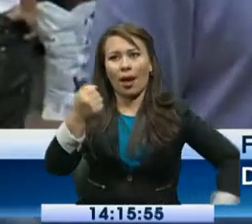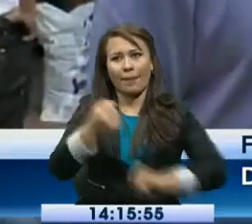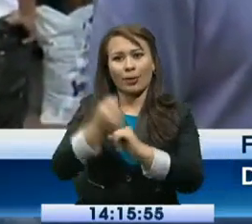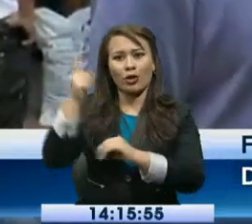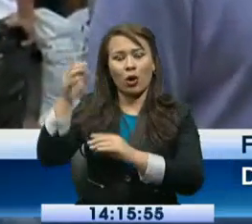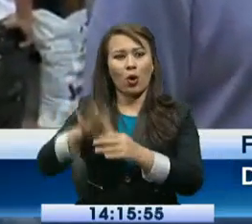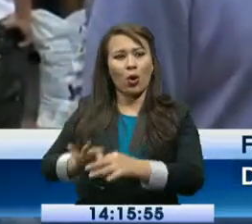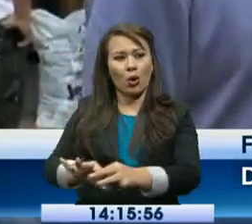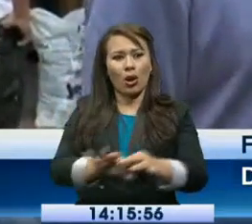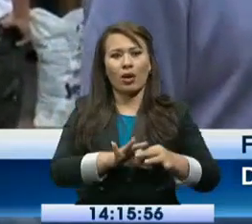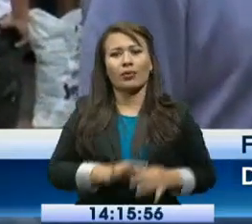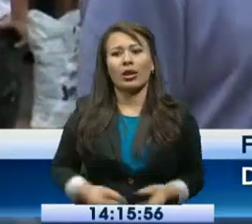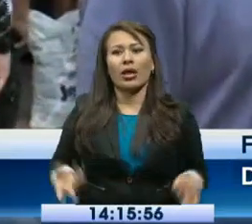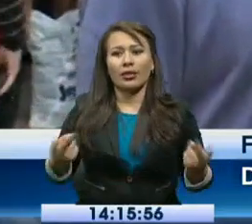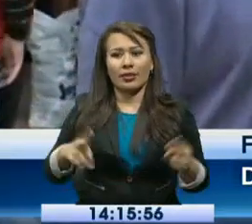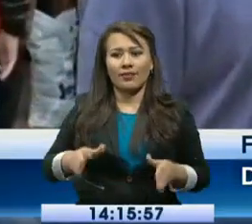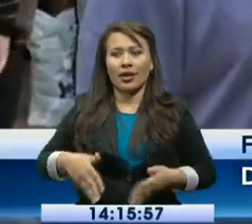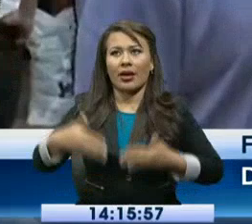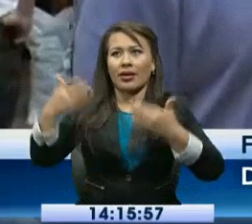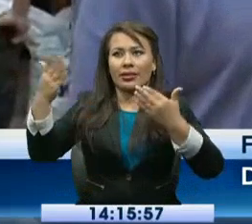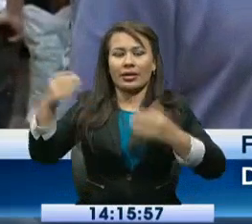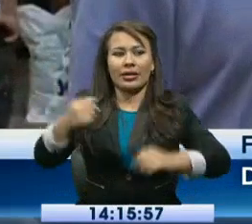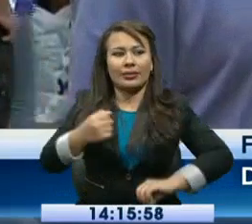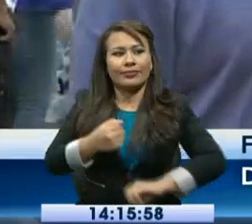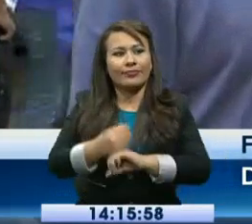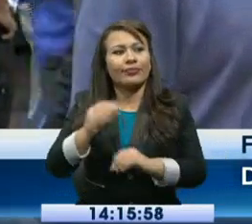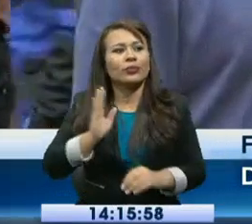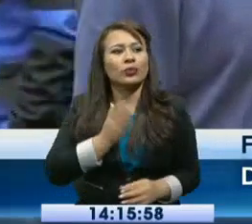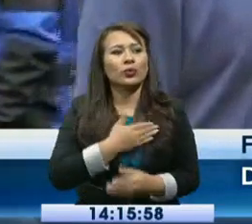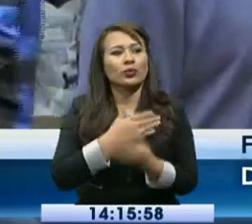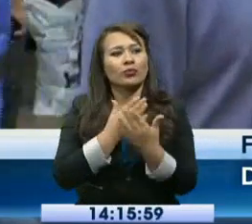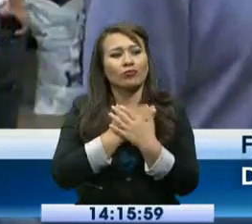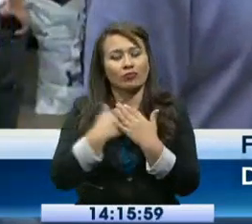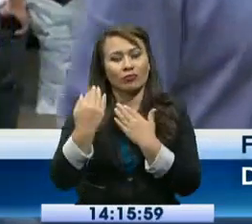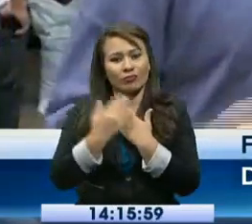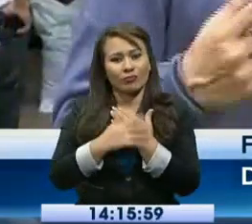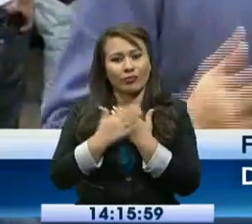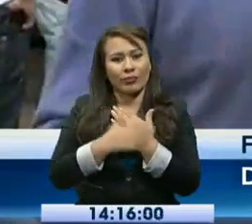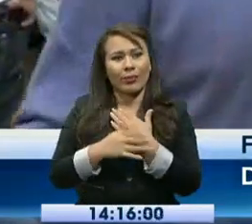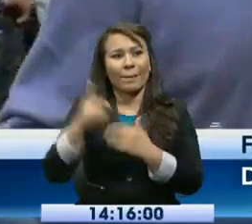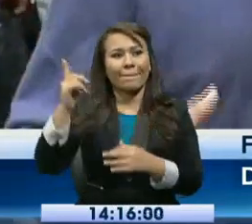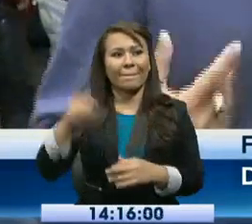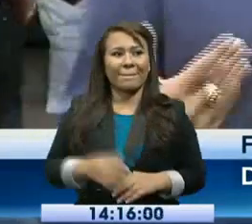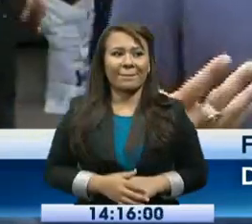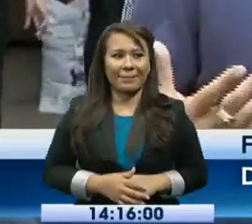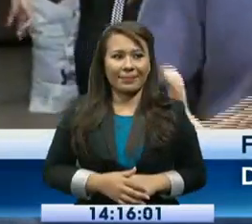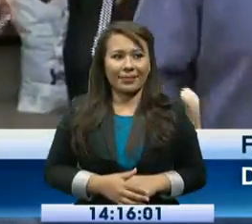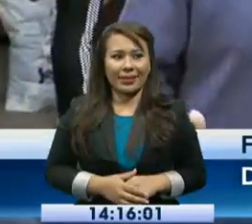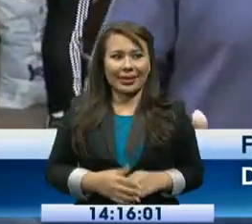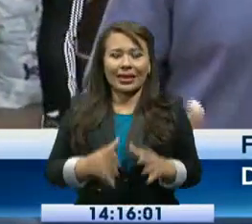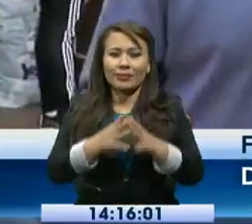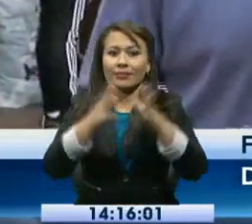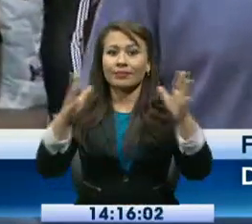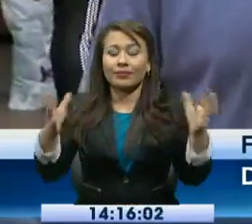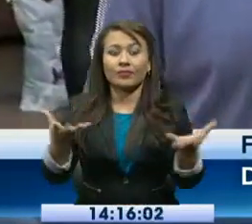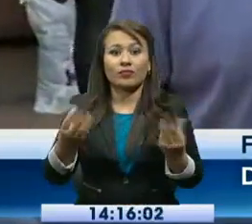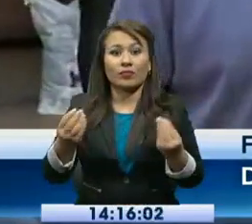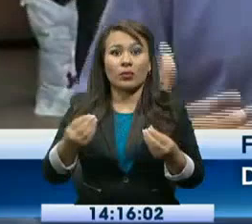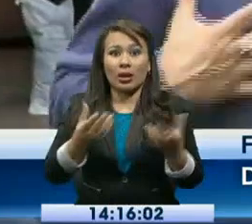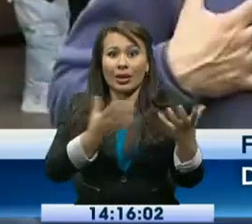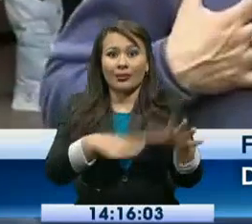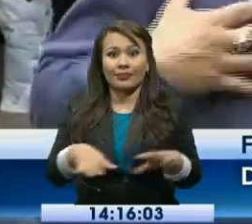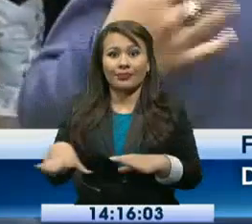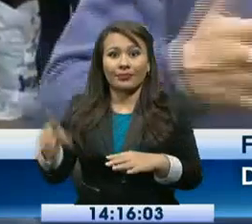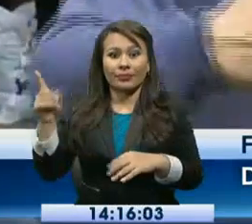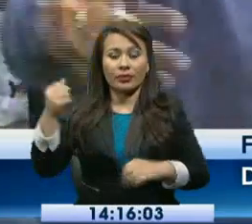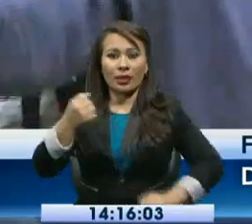y esperamos entregarles este contingente que es parte de nuestro cariño también hacia nuestros hermanos. Y esto no es una muestra, es inmensa la cantidad que se está recibiendo,